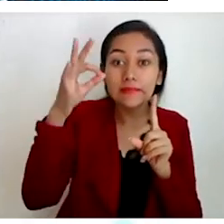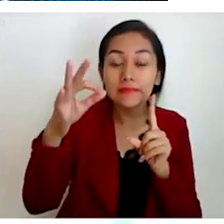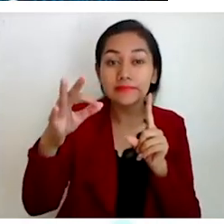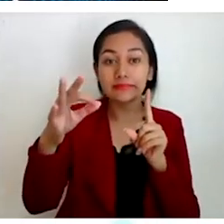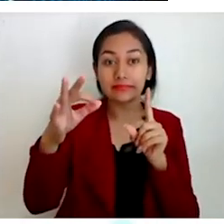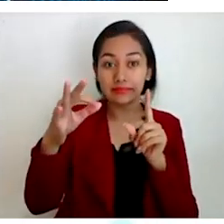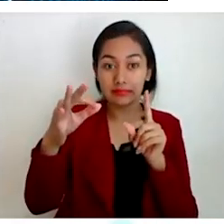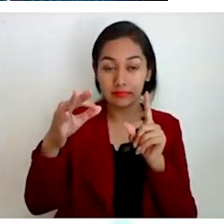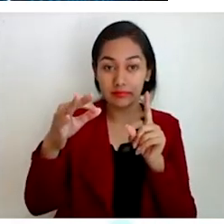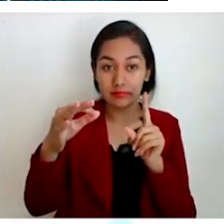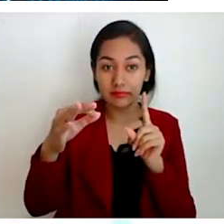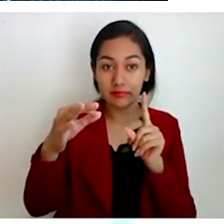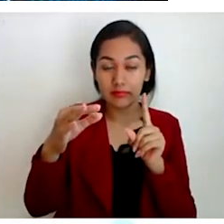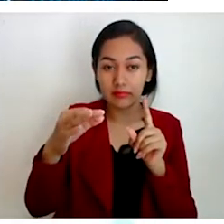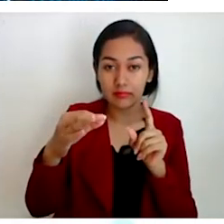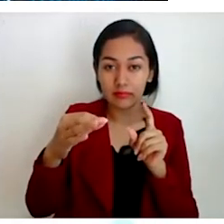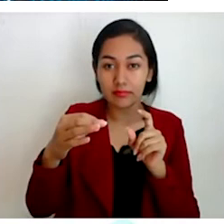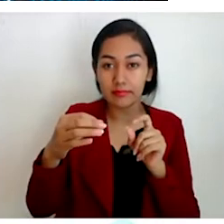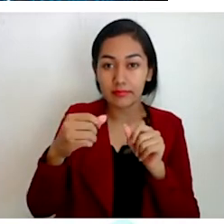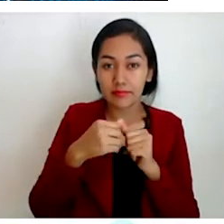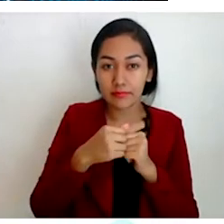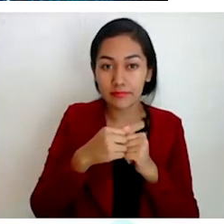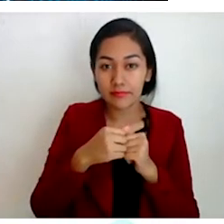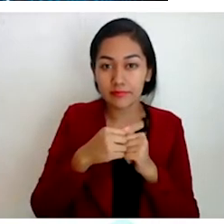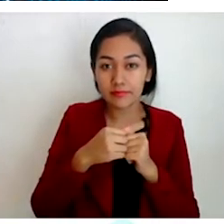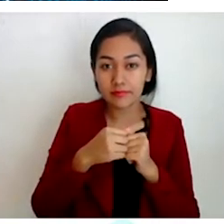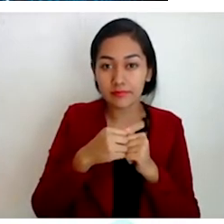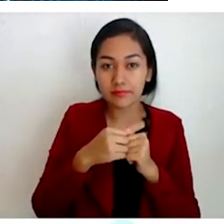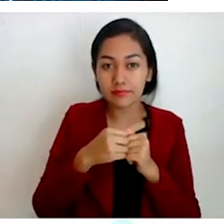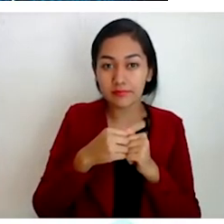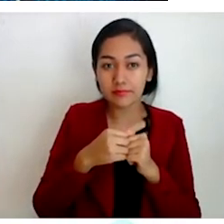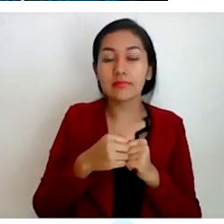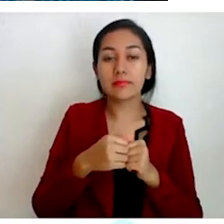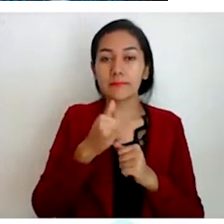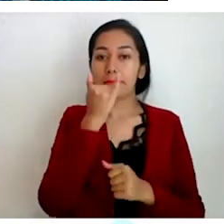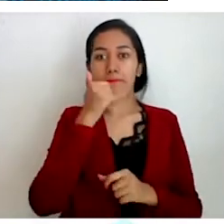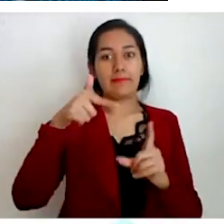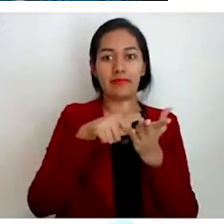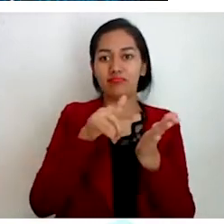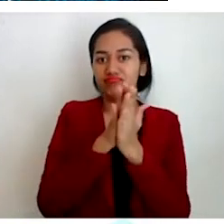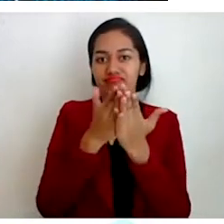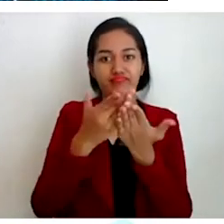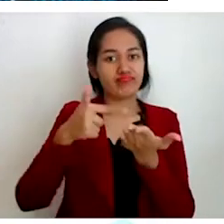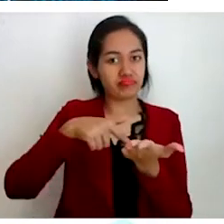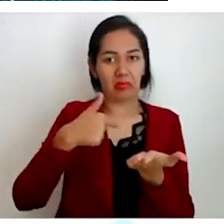poeta multipremiado y que es de mis favoritos por su lenguaje claro y